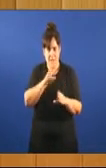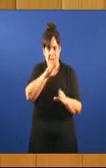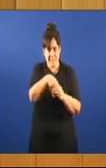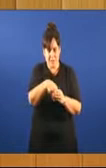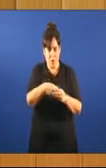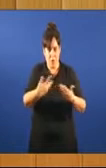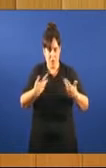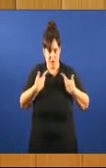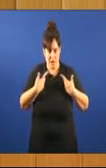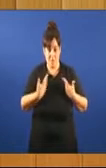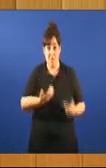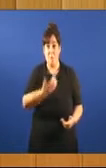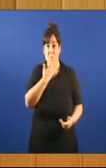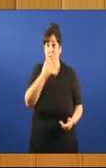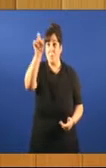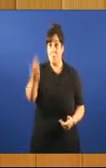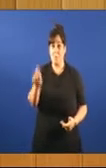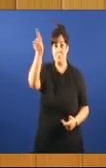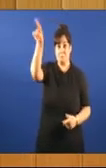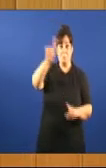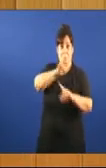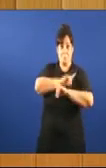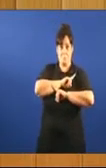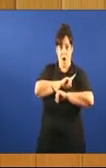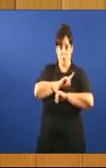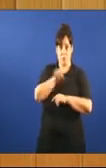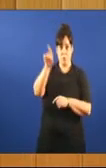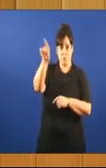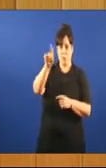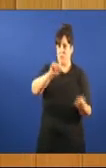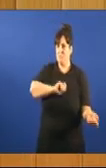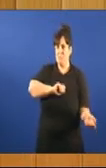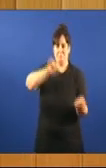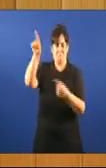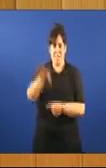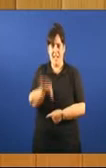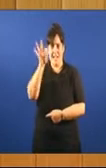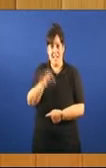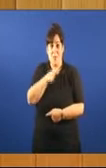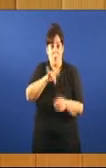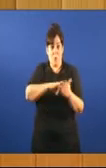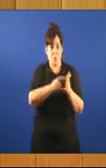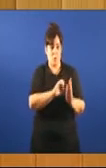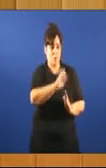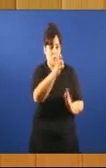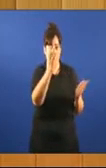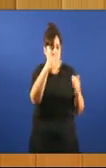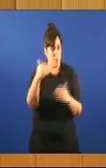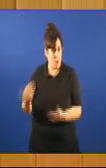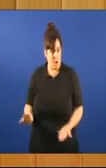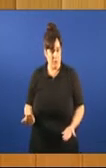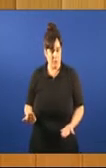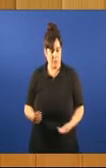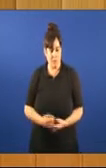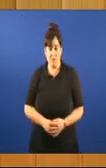rapaza en paro que está na tribuna e que xa ten decidido emigrar porque non lle queda outro remedio. Pero despois de